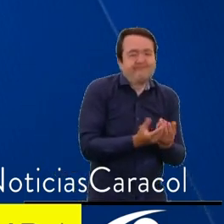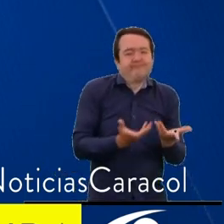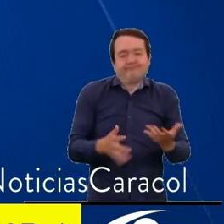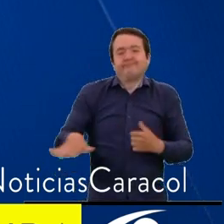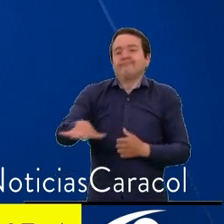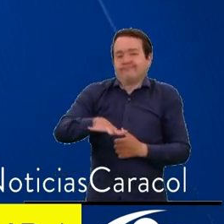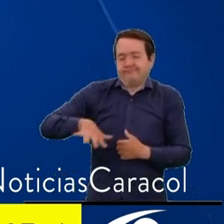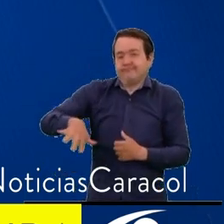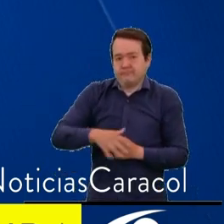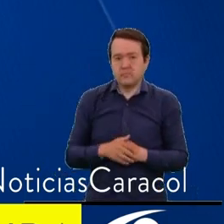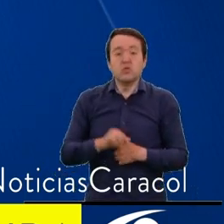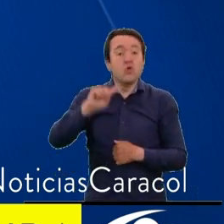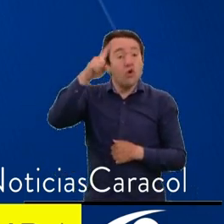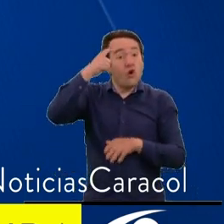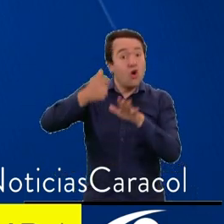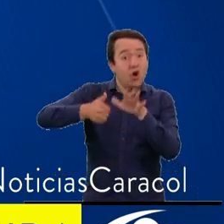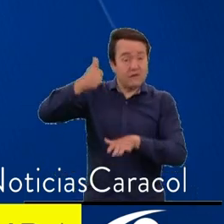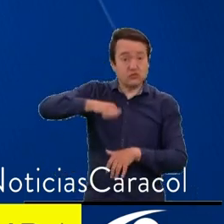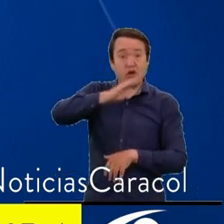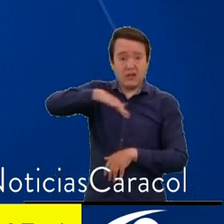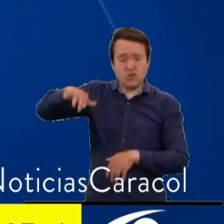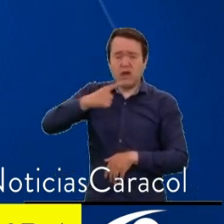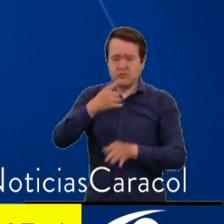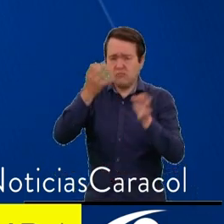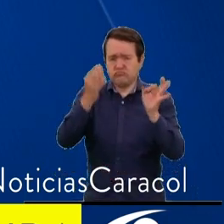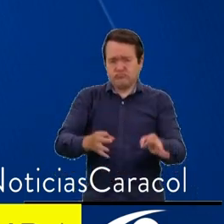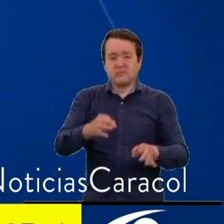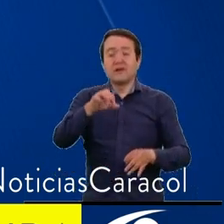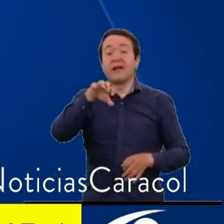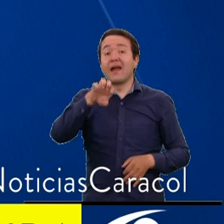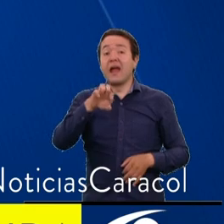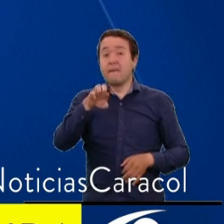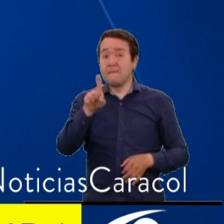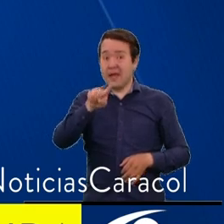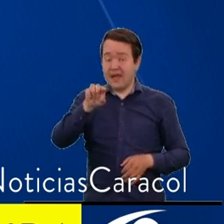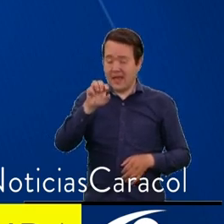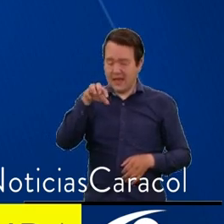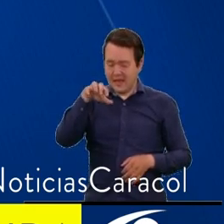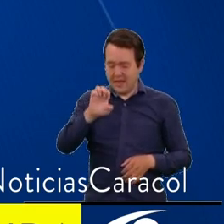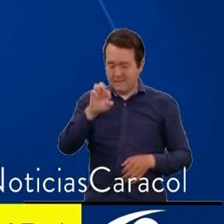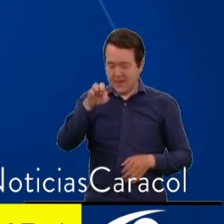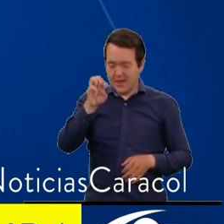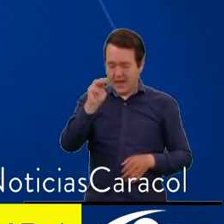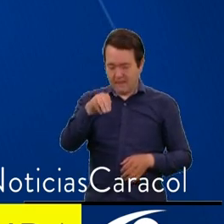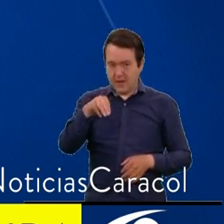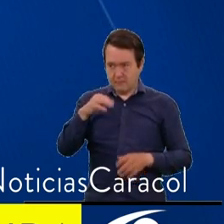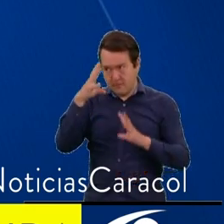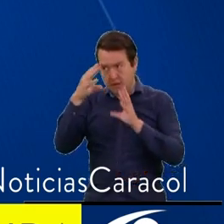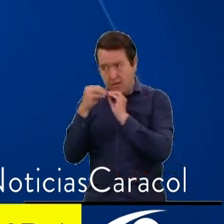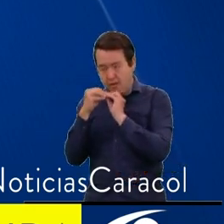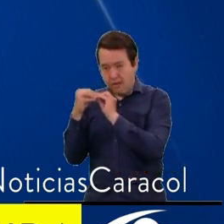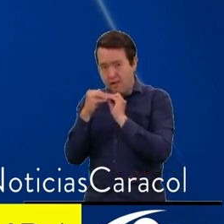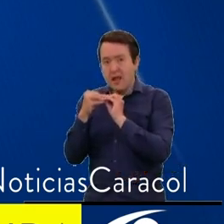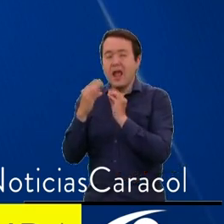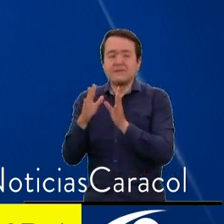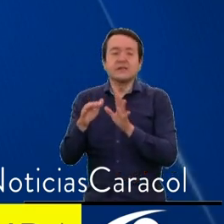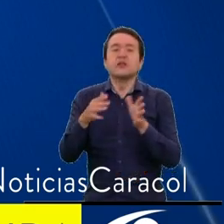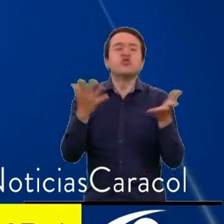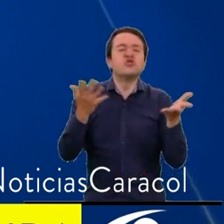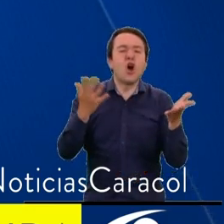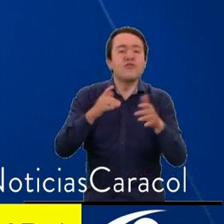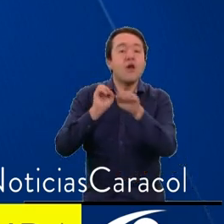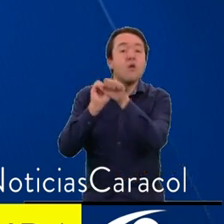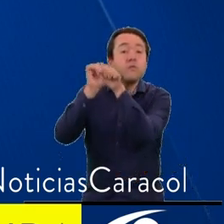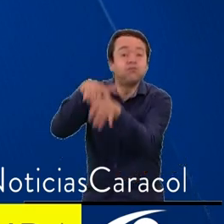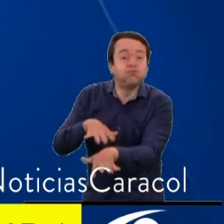familias. Dispusimos con EPM, quien va a facilitar en el campamento de Hidroituango